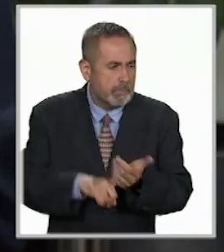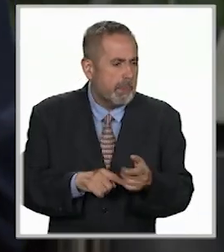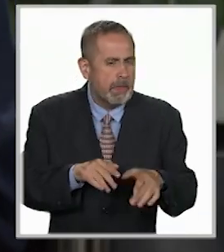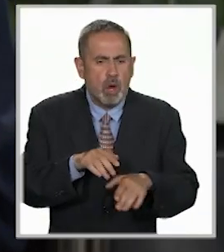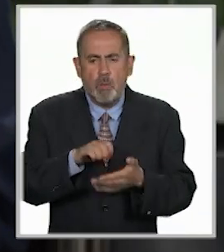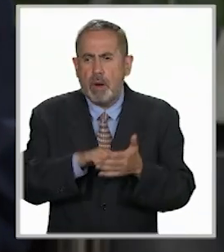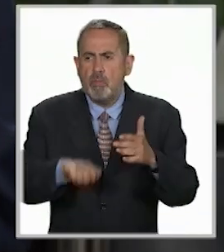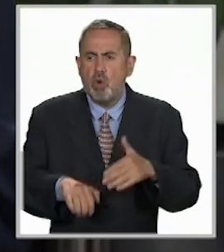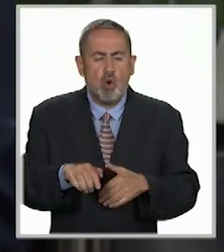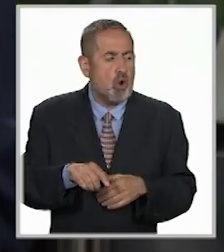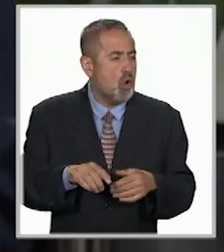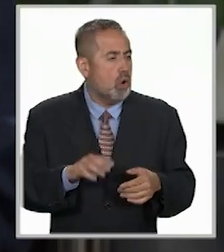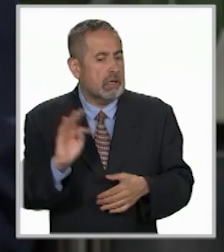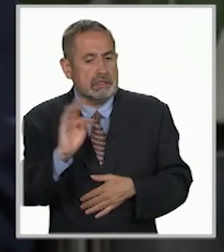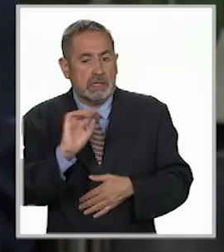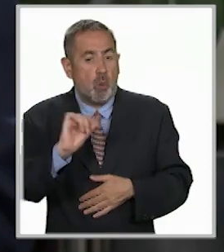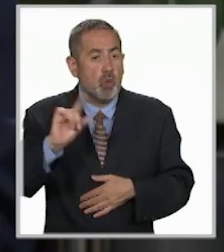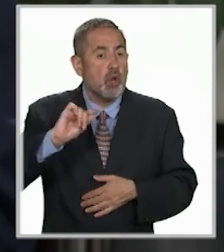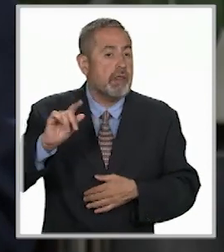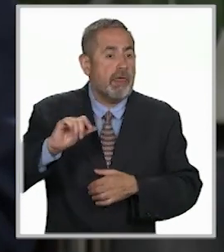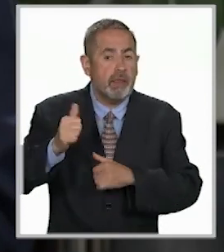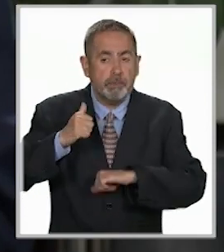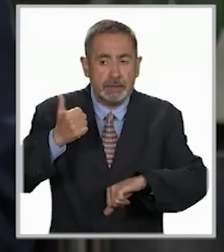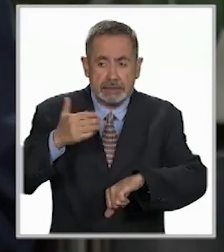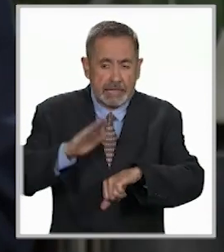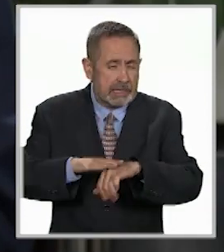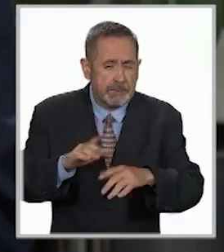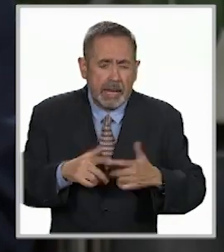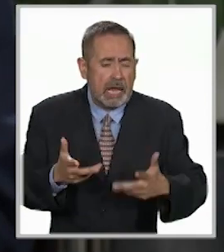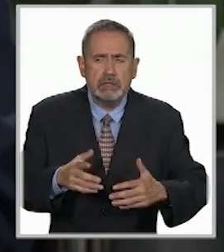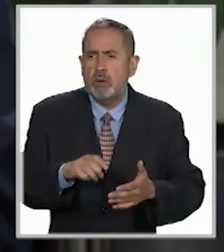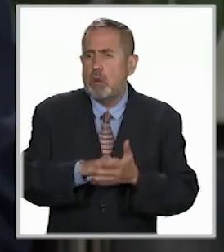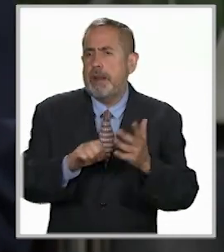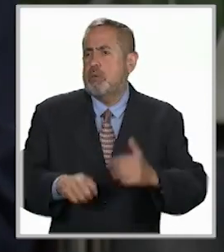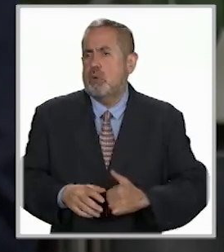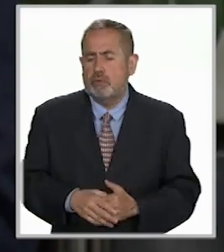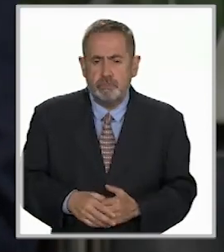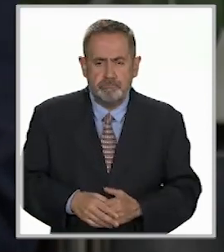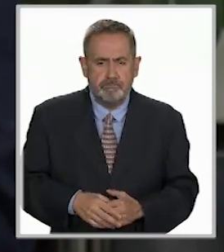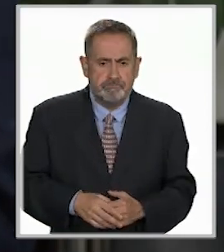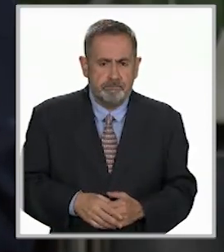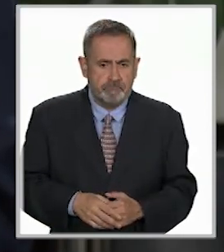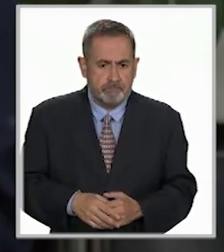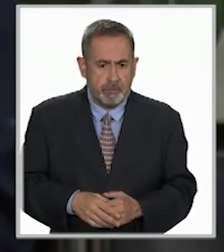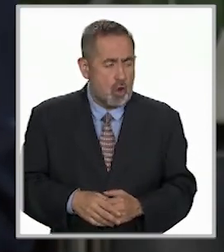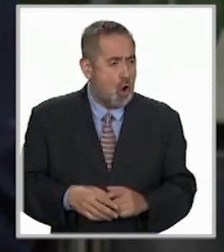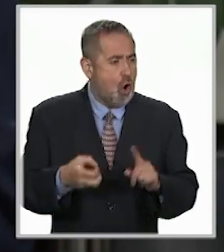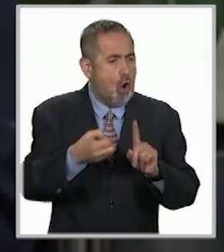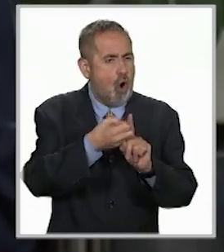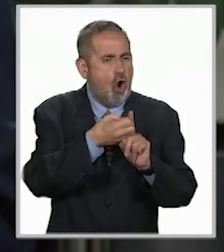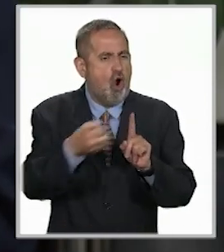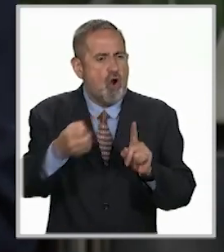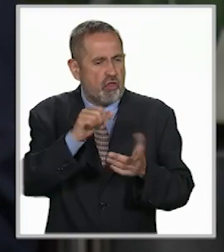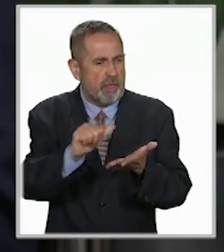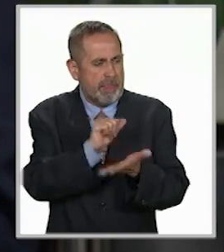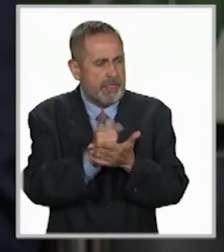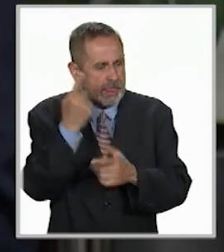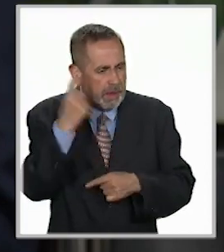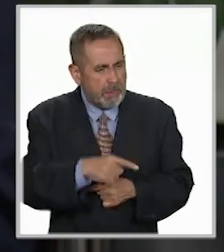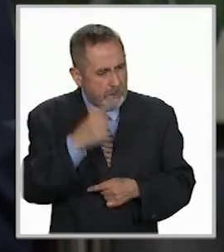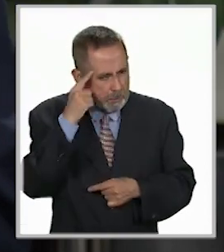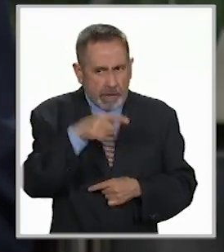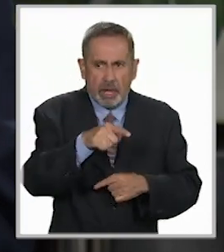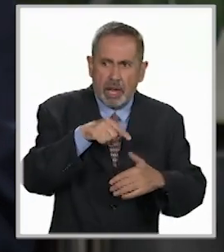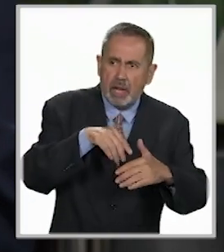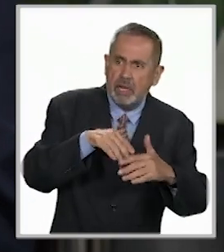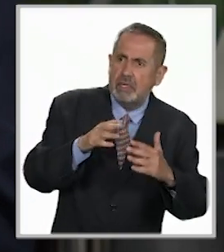resolviendo respecto a la actuación de una autoridad administrativa. Por ejemplo, una orden de desalojo forzado,